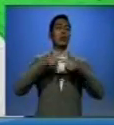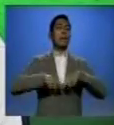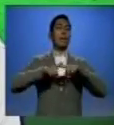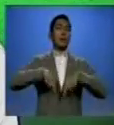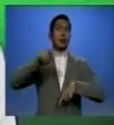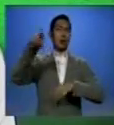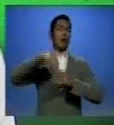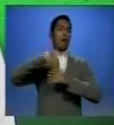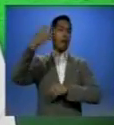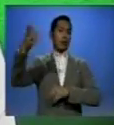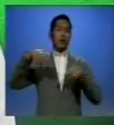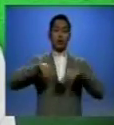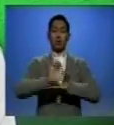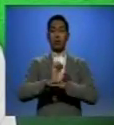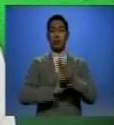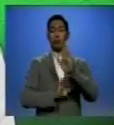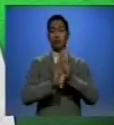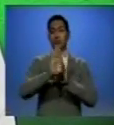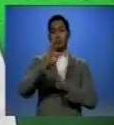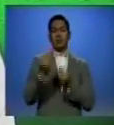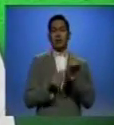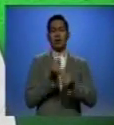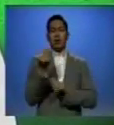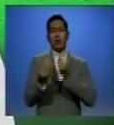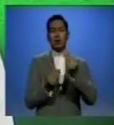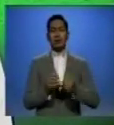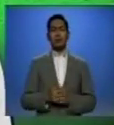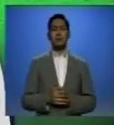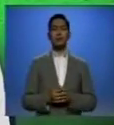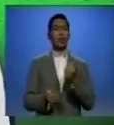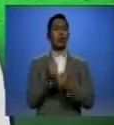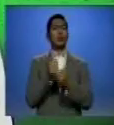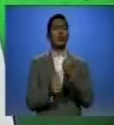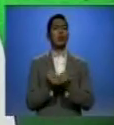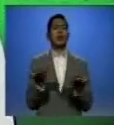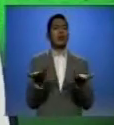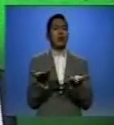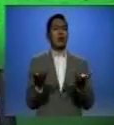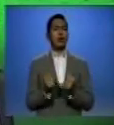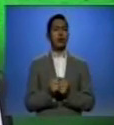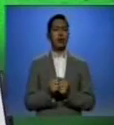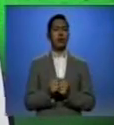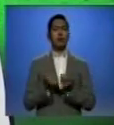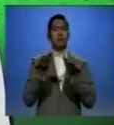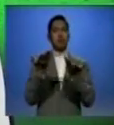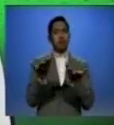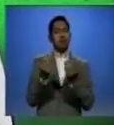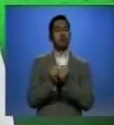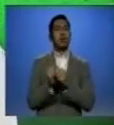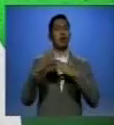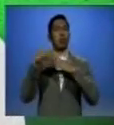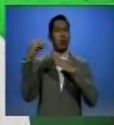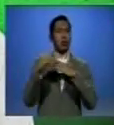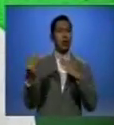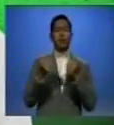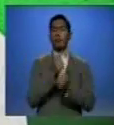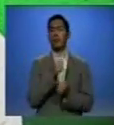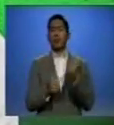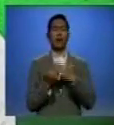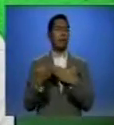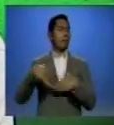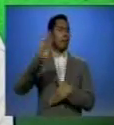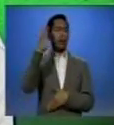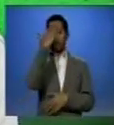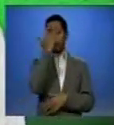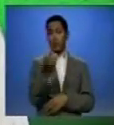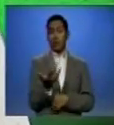vía de desarrollo, le podría decir, su mayor restricción, mayor problema es el sector externo, pero mayor todavía con dolarización. ¿Por qué? Porque